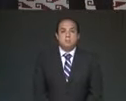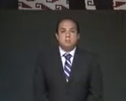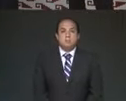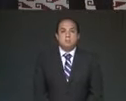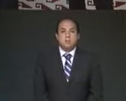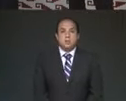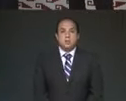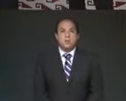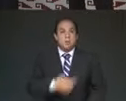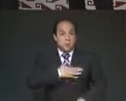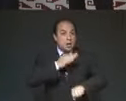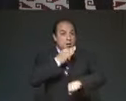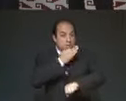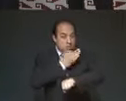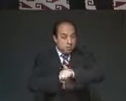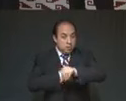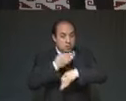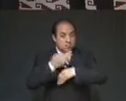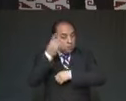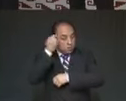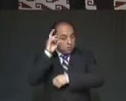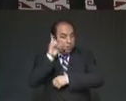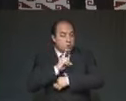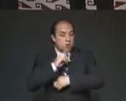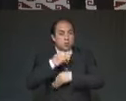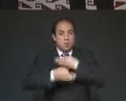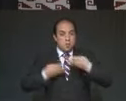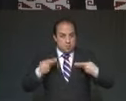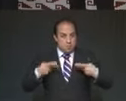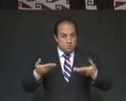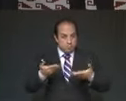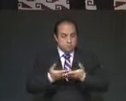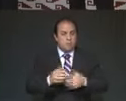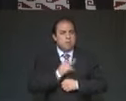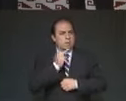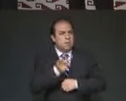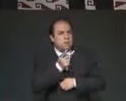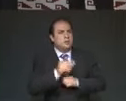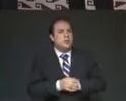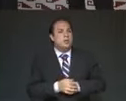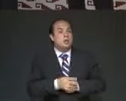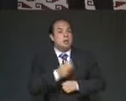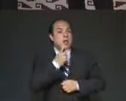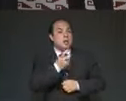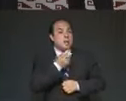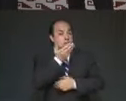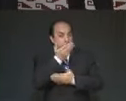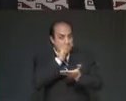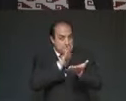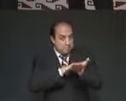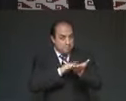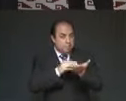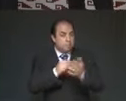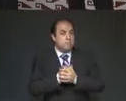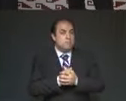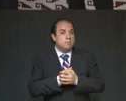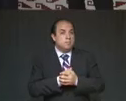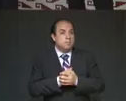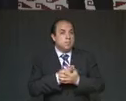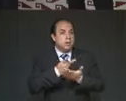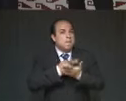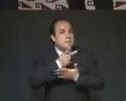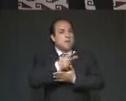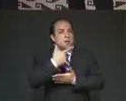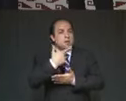Hola, buena tarde, doctora, buena tarde también a todos los presentes. Preguntarle en este tipo de solicitudes para el récord